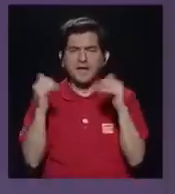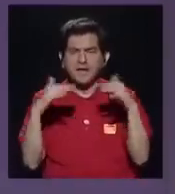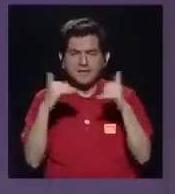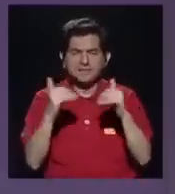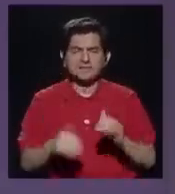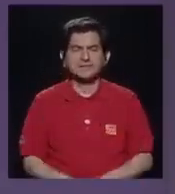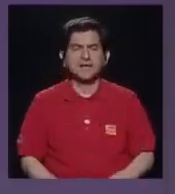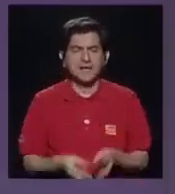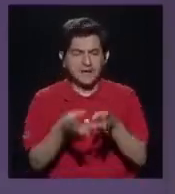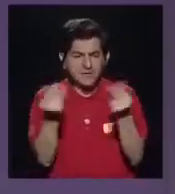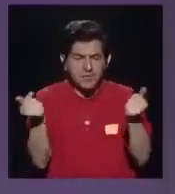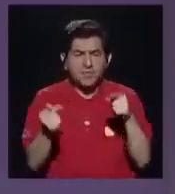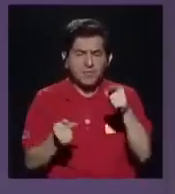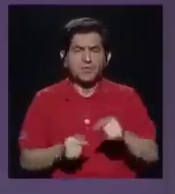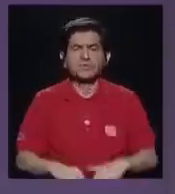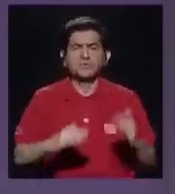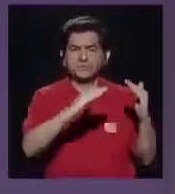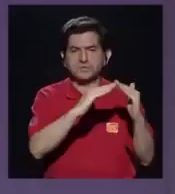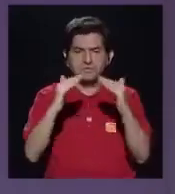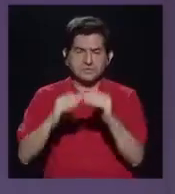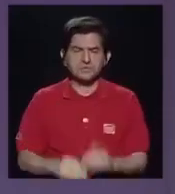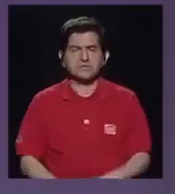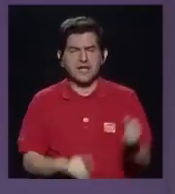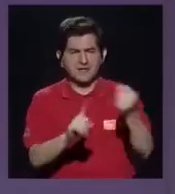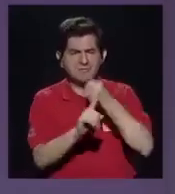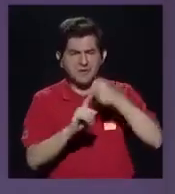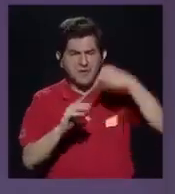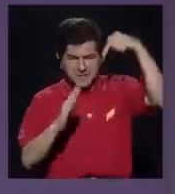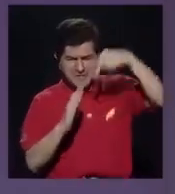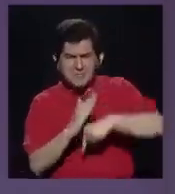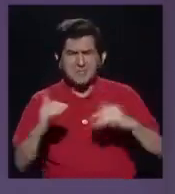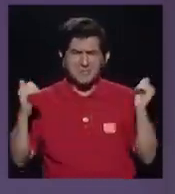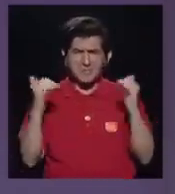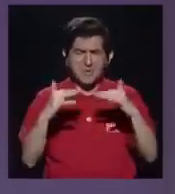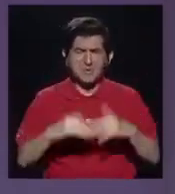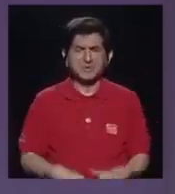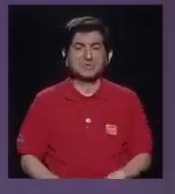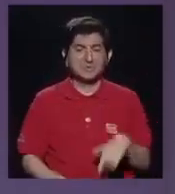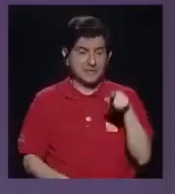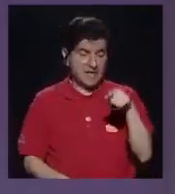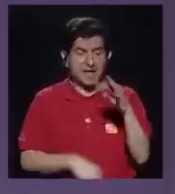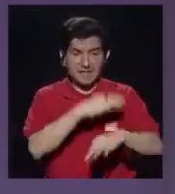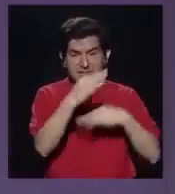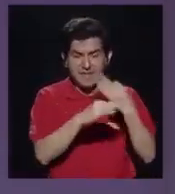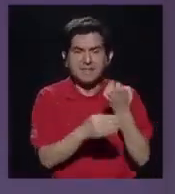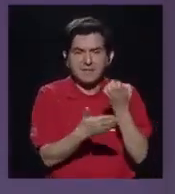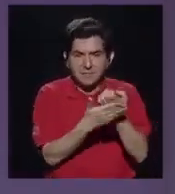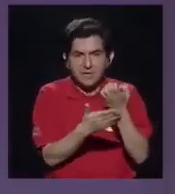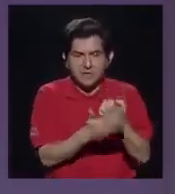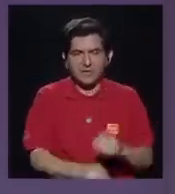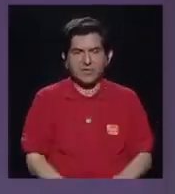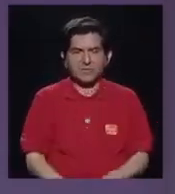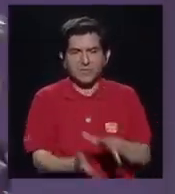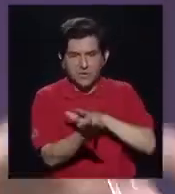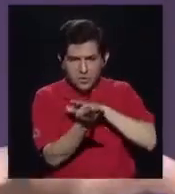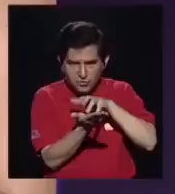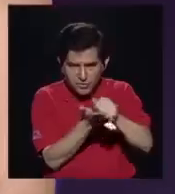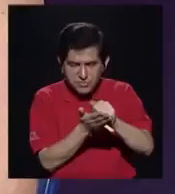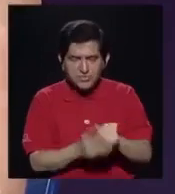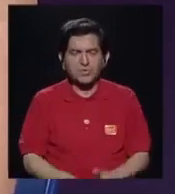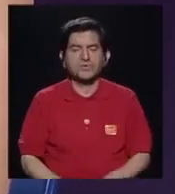trae eso a los hogares el ambiente de extrema violencia Las Guerras económicas que son Las Guerras mafiosas produce una destrucción